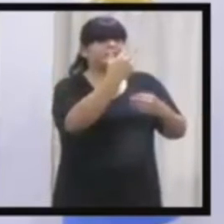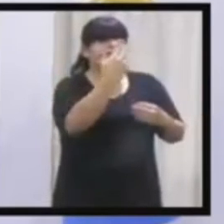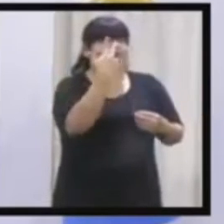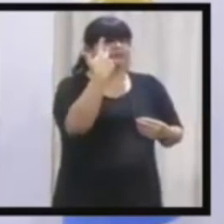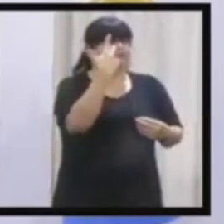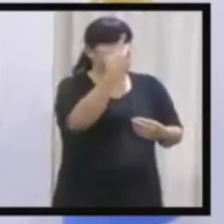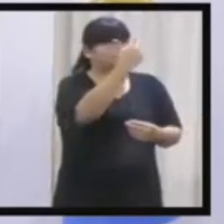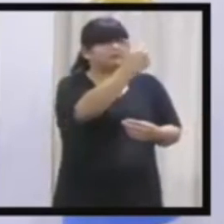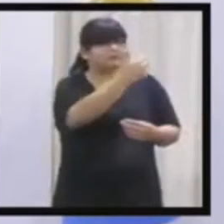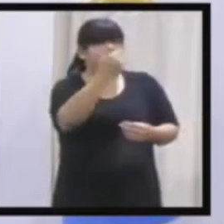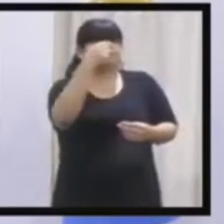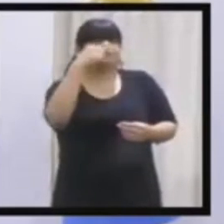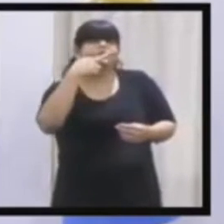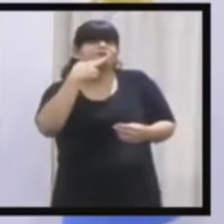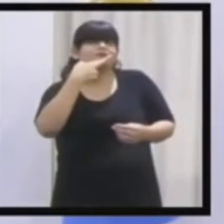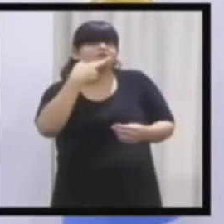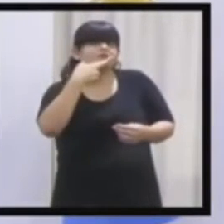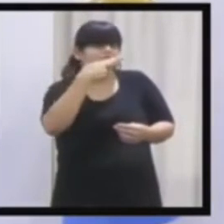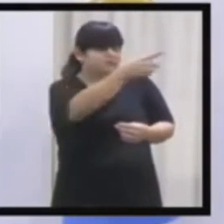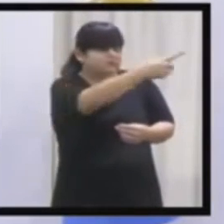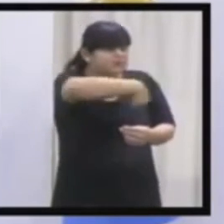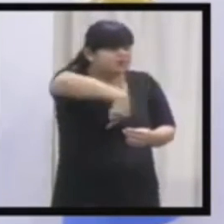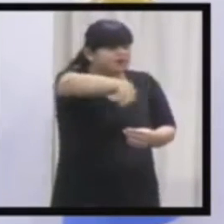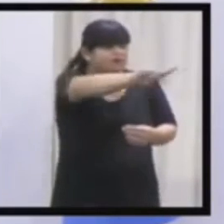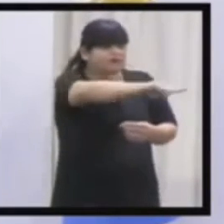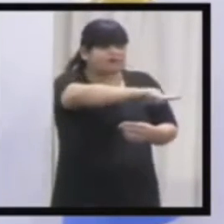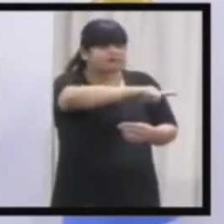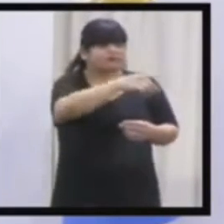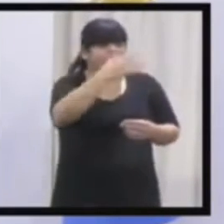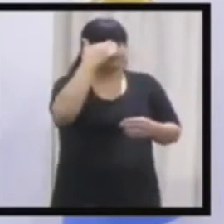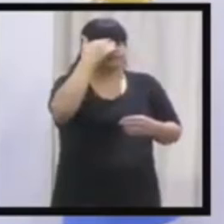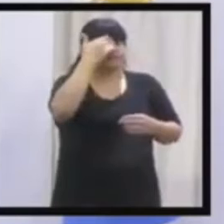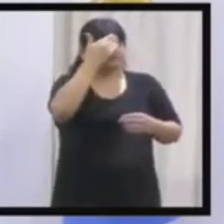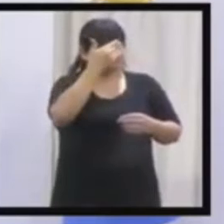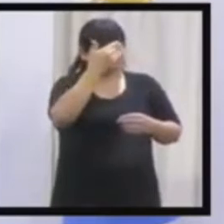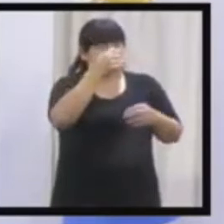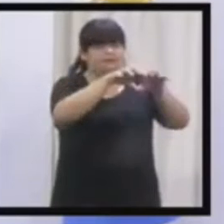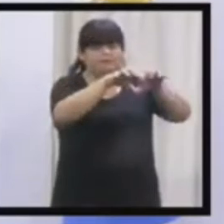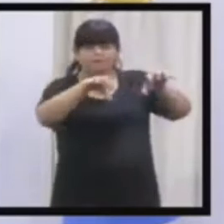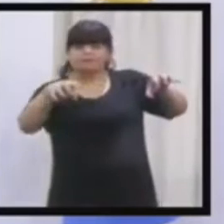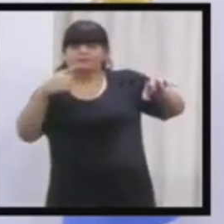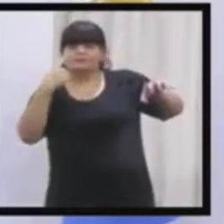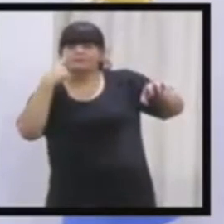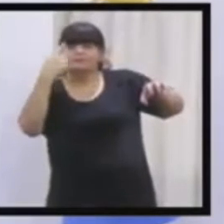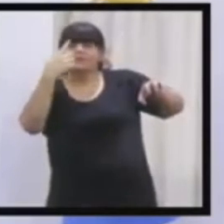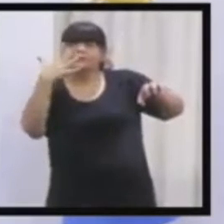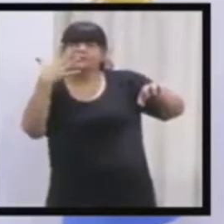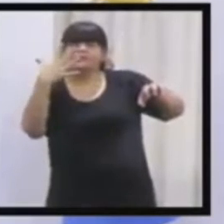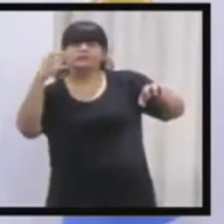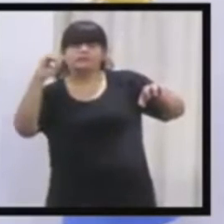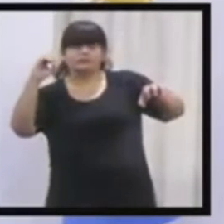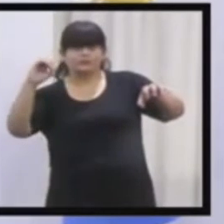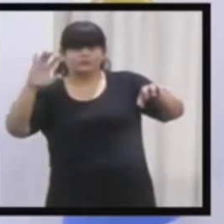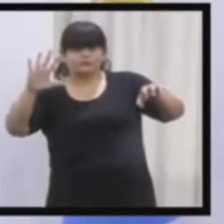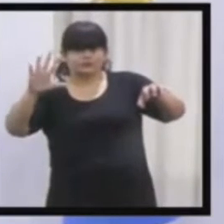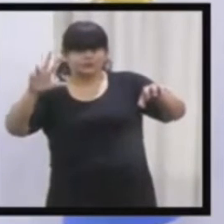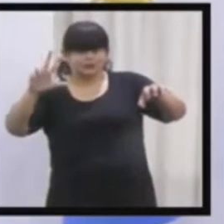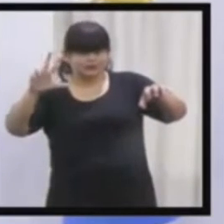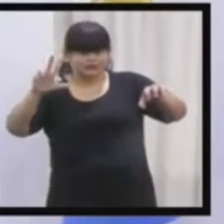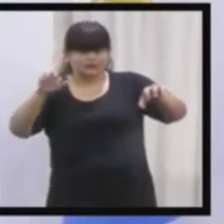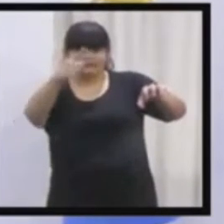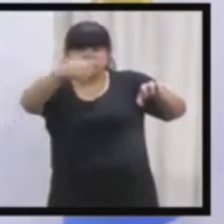sospechosos y de los cuales resultaron positivos 1.503 casos. Con respecto a esto,